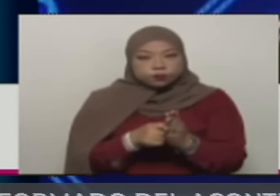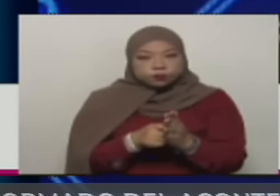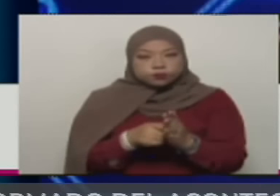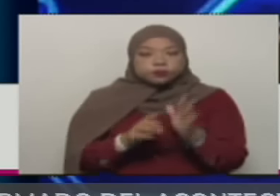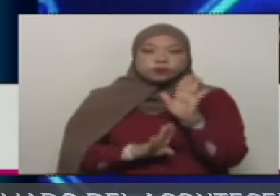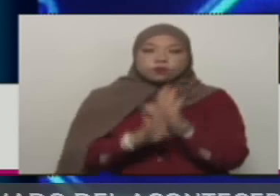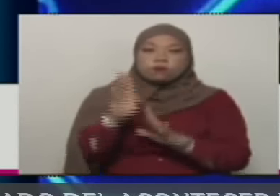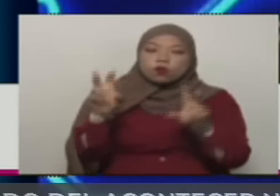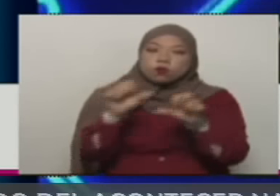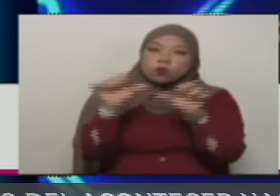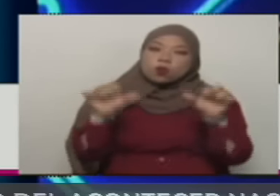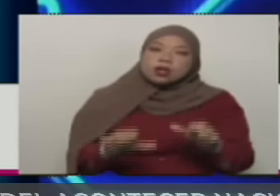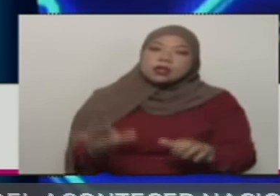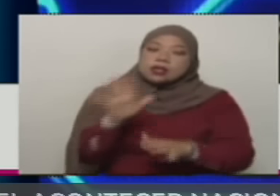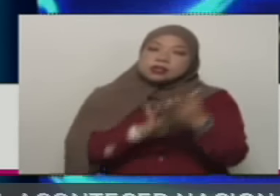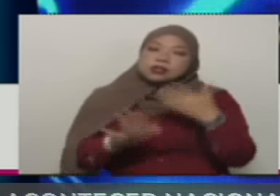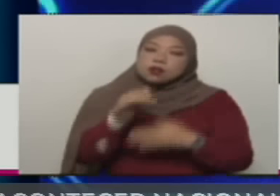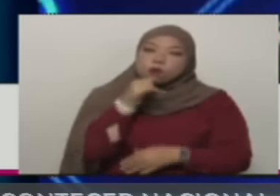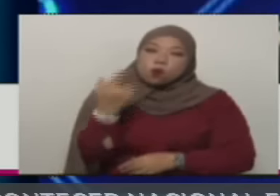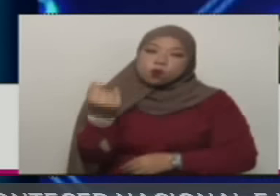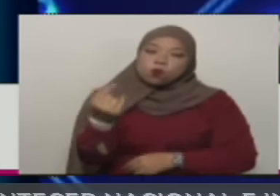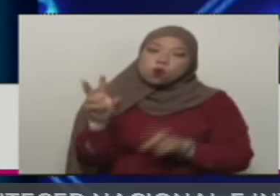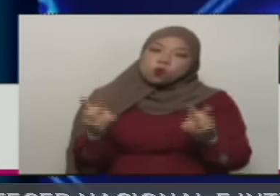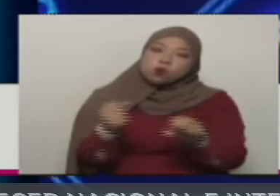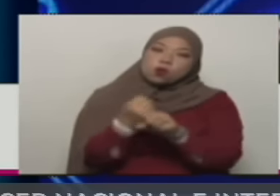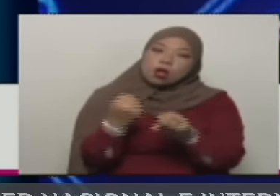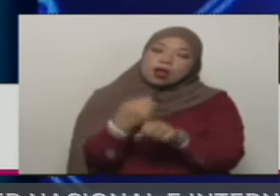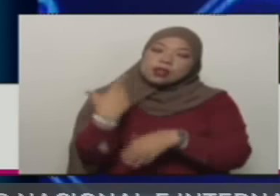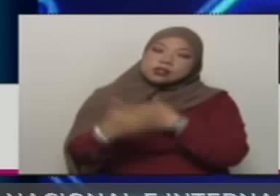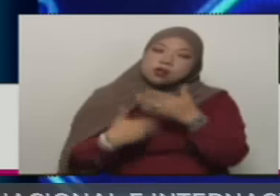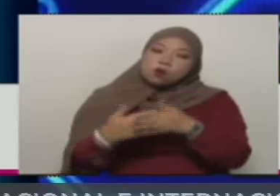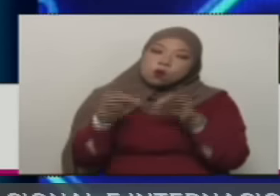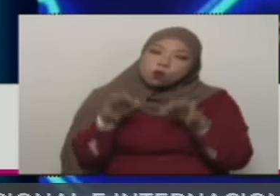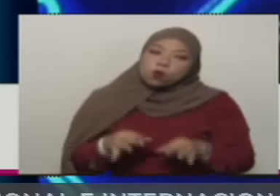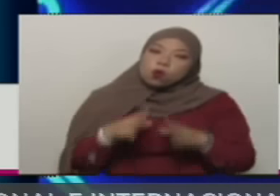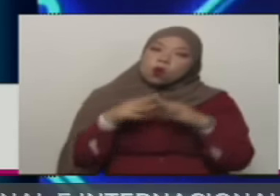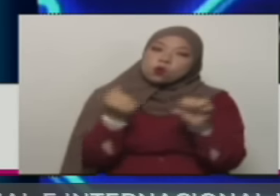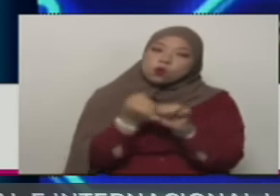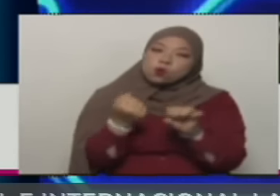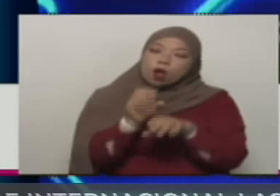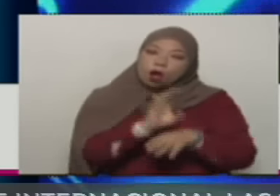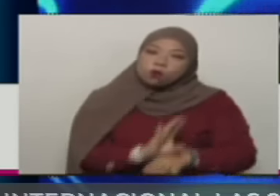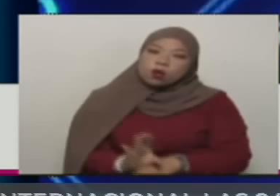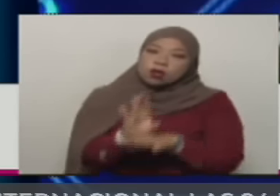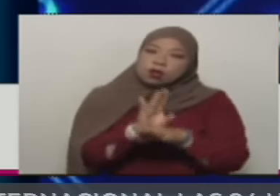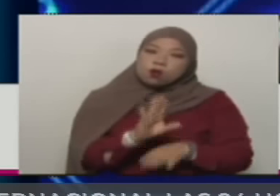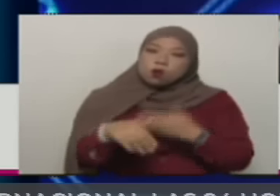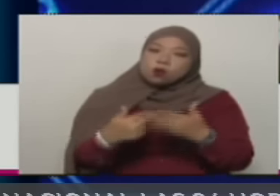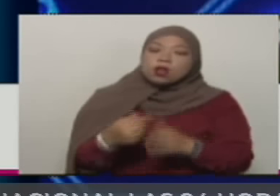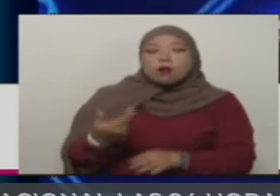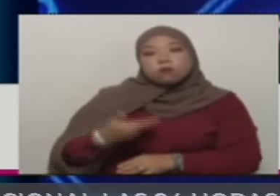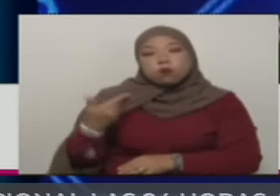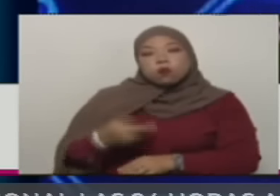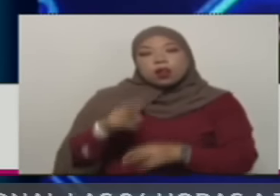construir un nuevo mapa económico del país, un nuevo aparato económico, y todos debemos cuidarlo. Por eso es tan